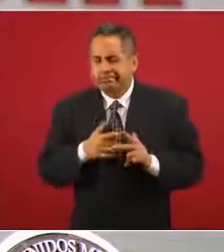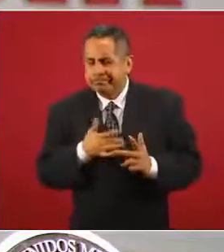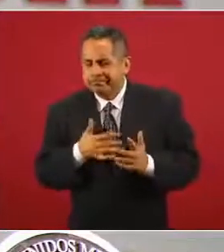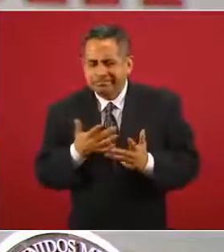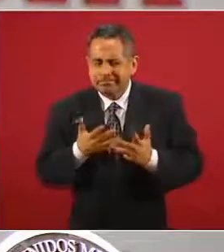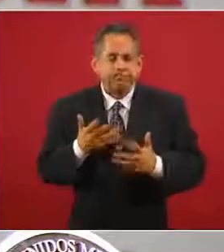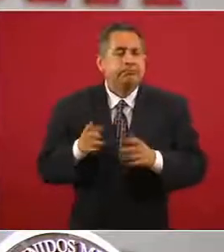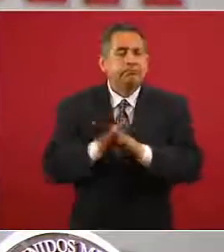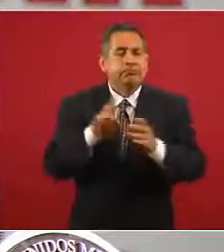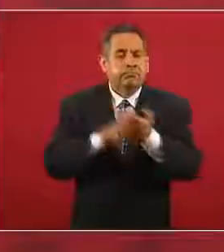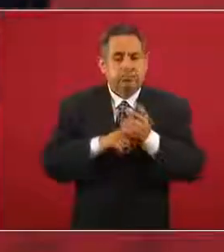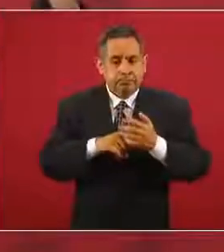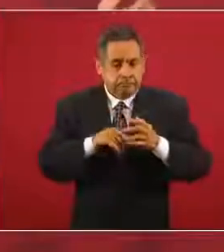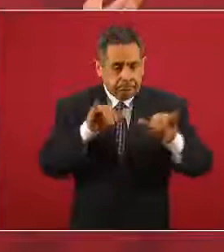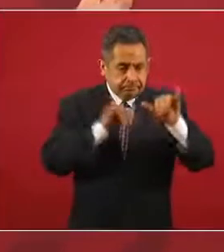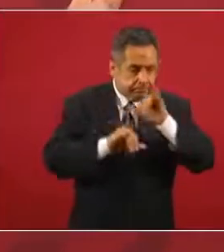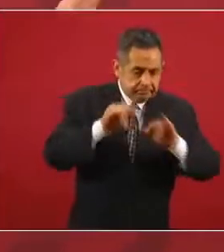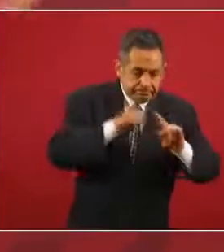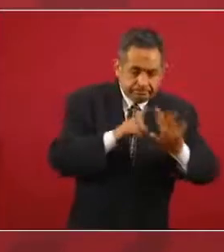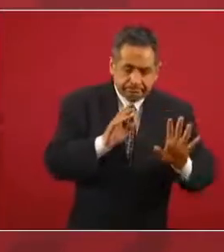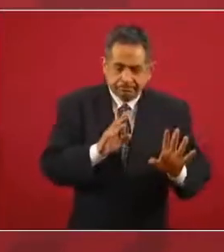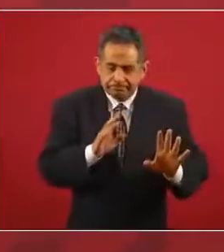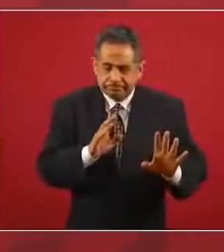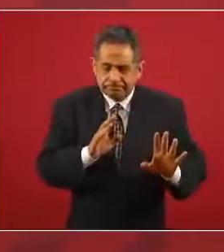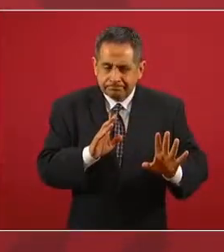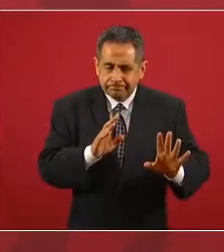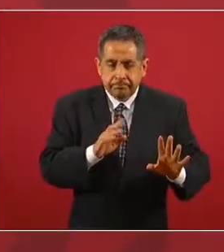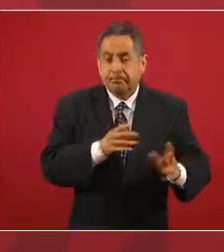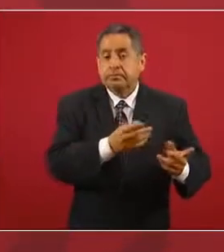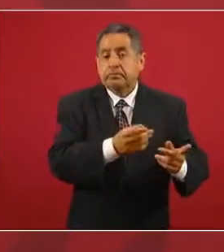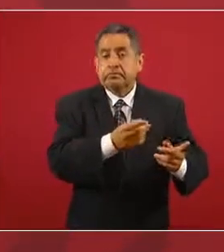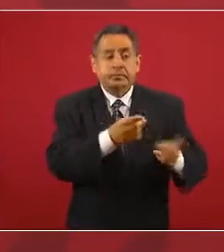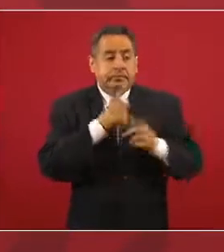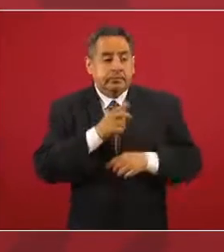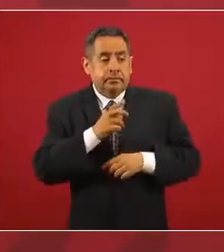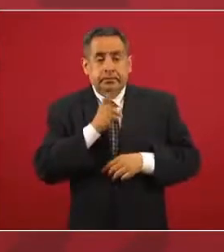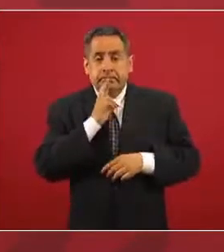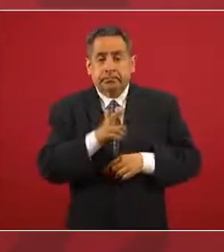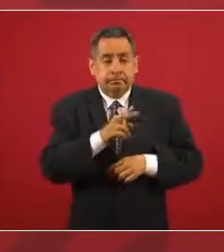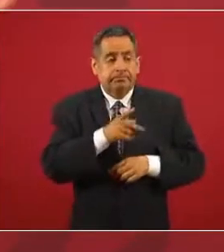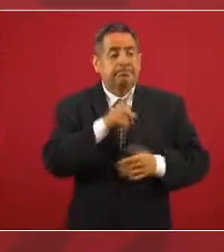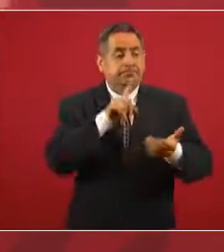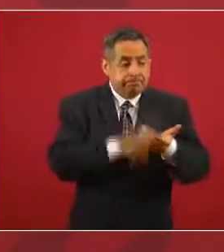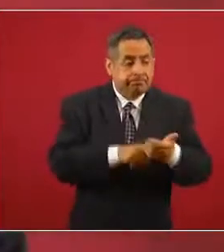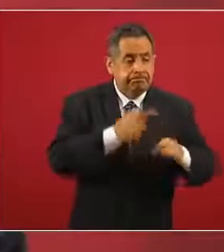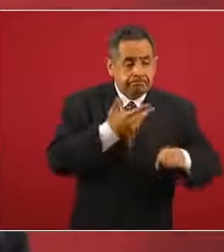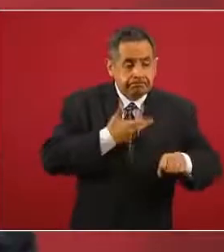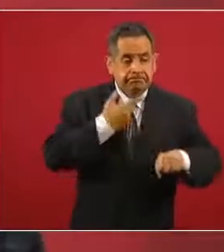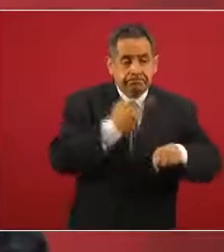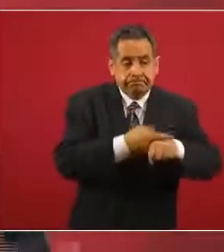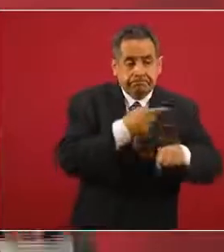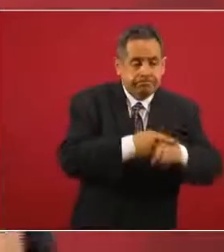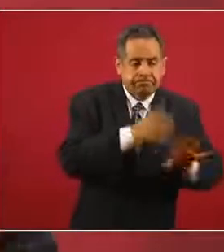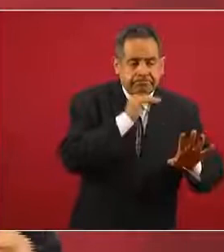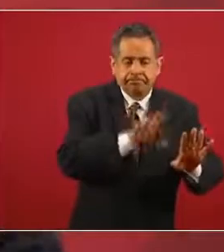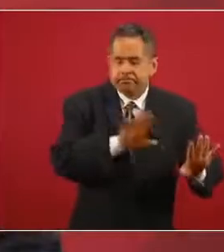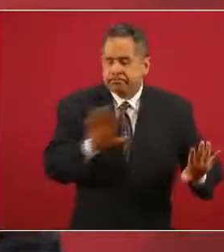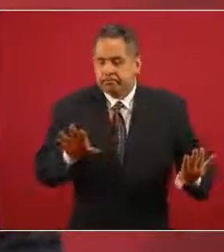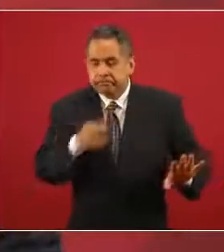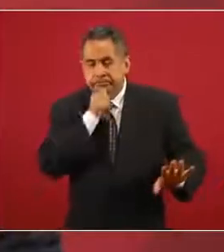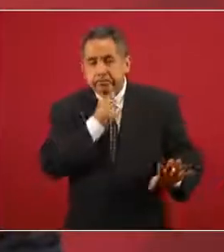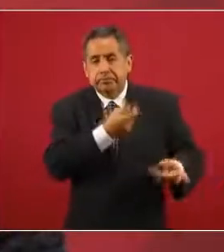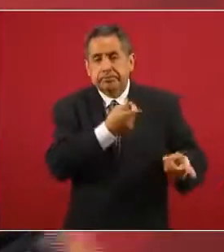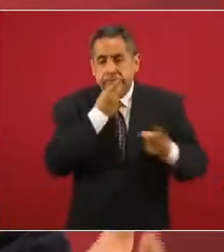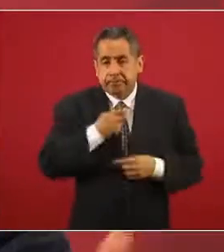por laboratorio, nos anticipamos al resultado de la prueba sabiendo que 40% de ellos en estas